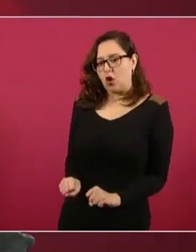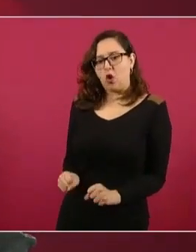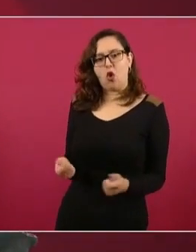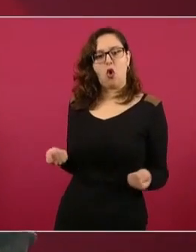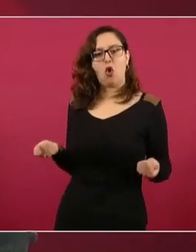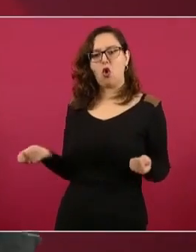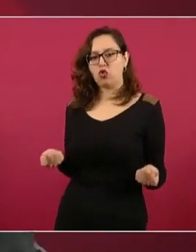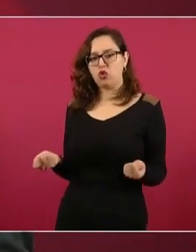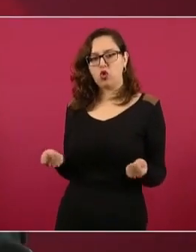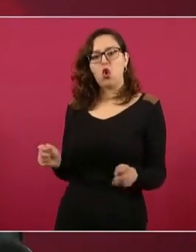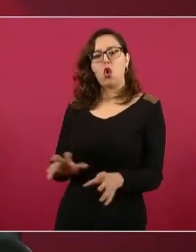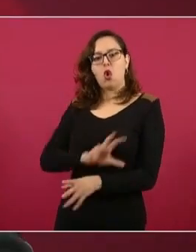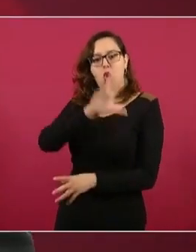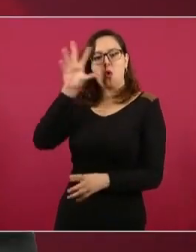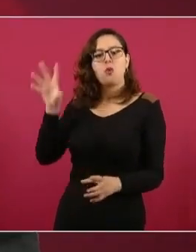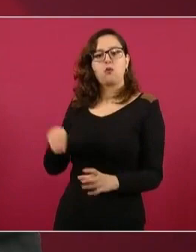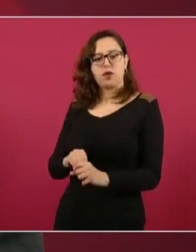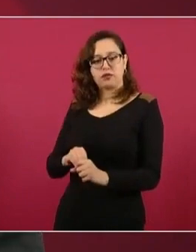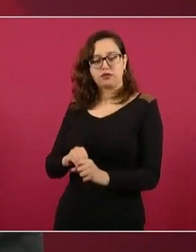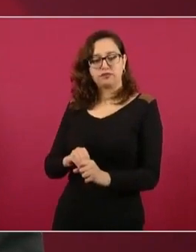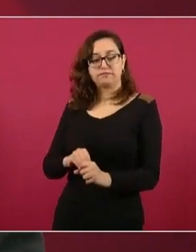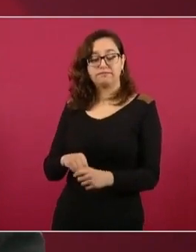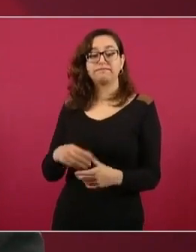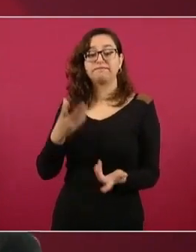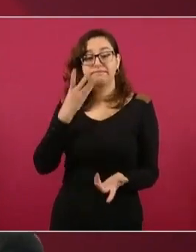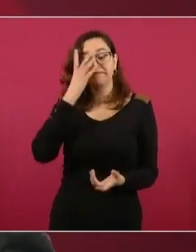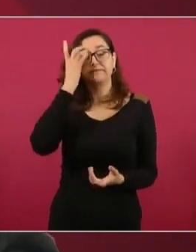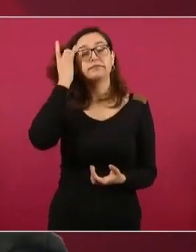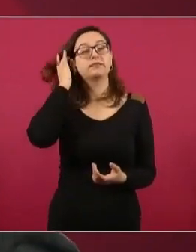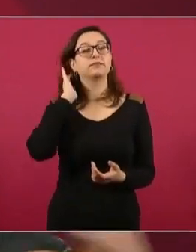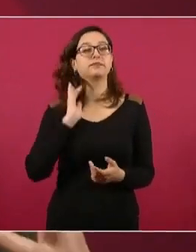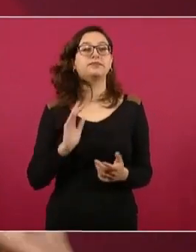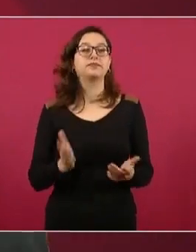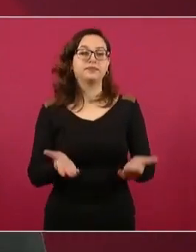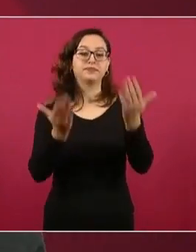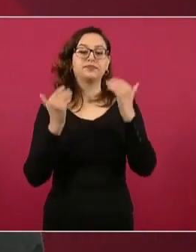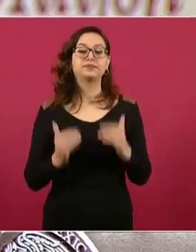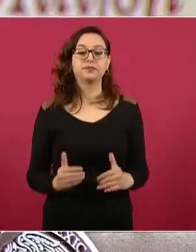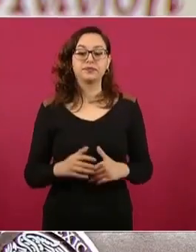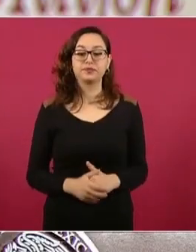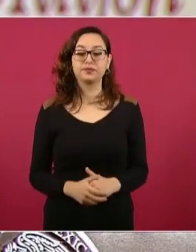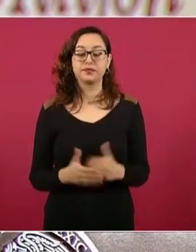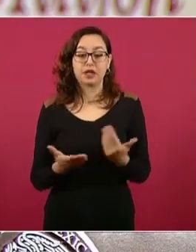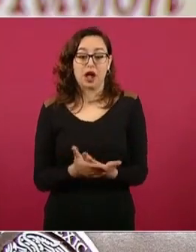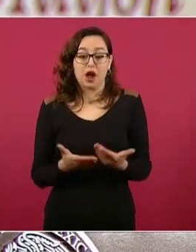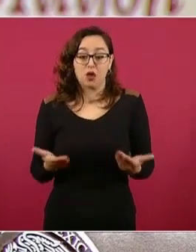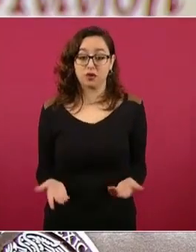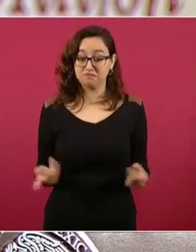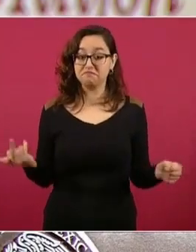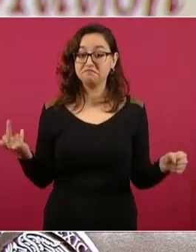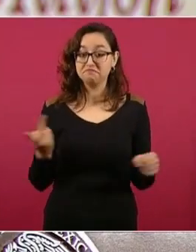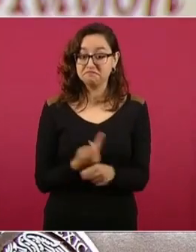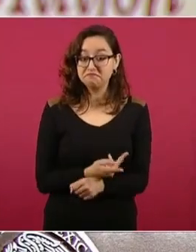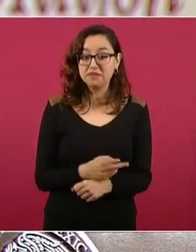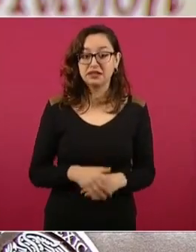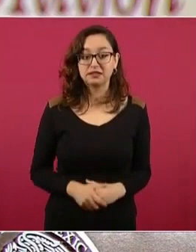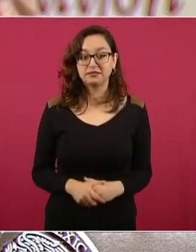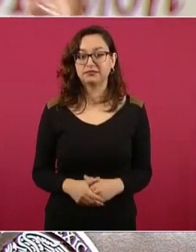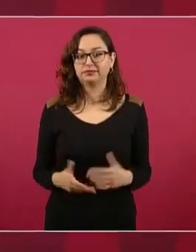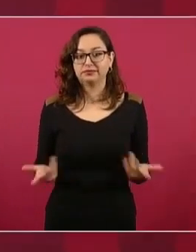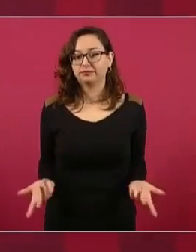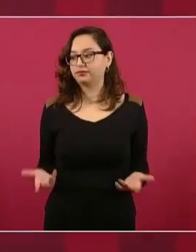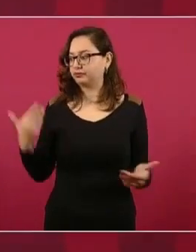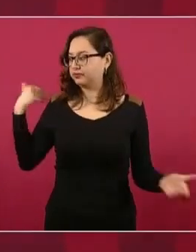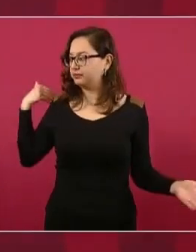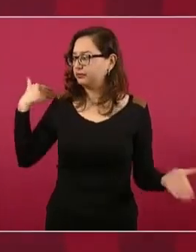de regular es importante. En este momento, con este desmantelamiento que hubo, no hay una oferta suficiente, es decir,